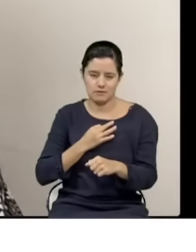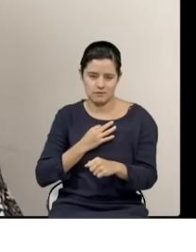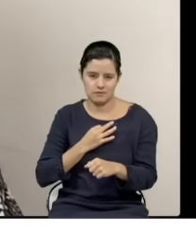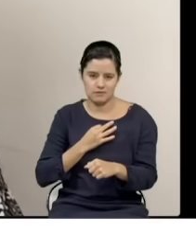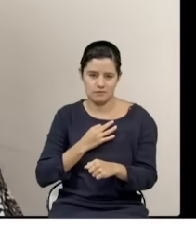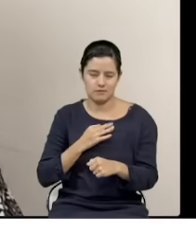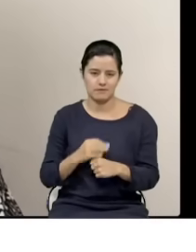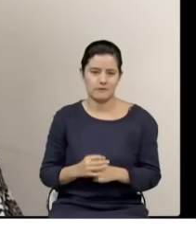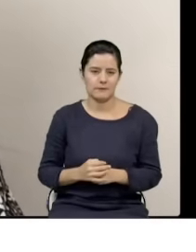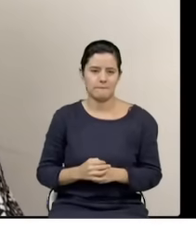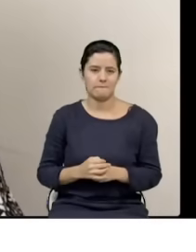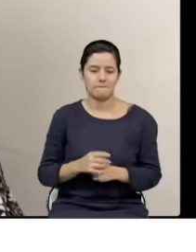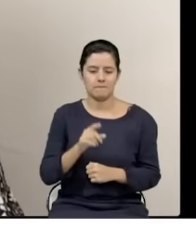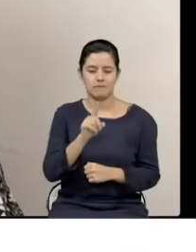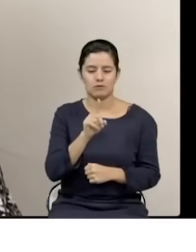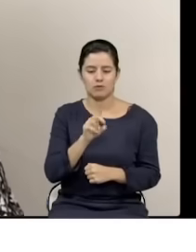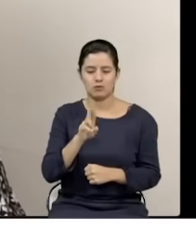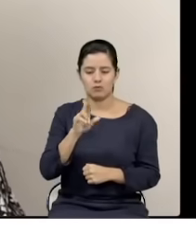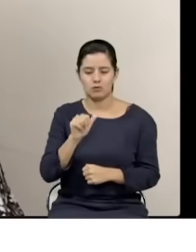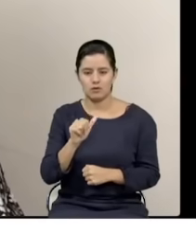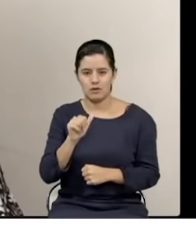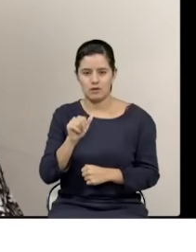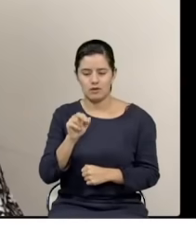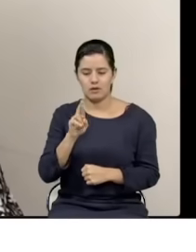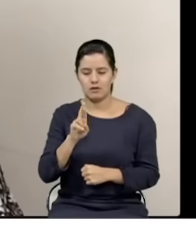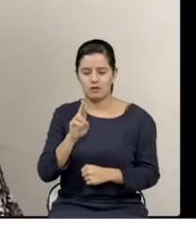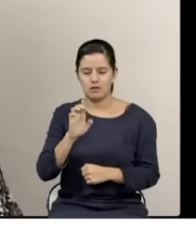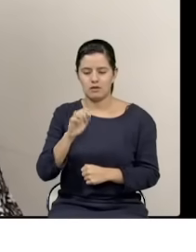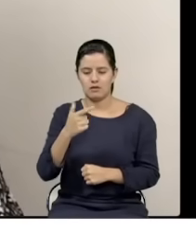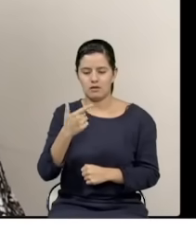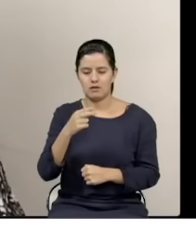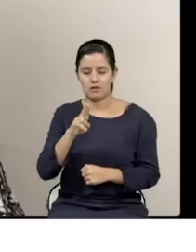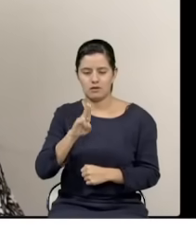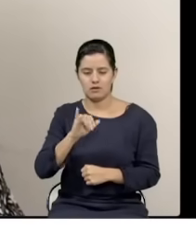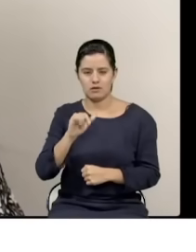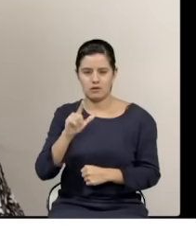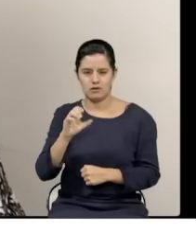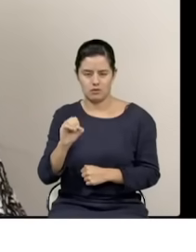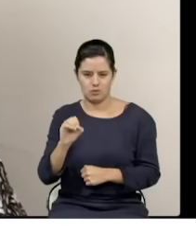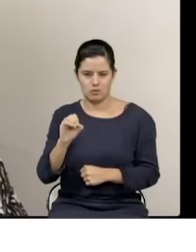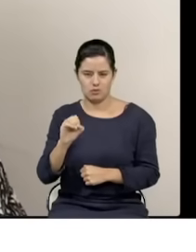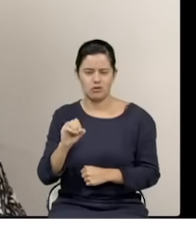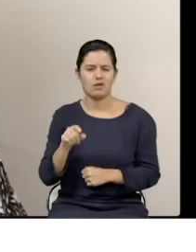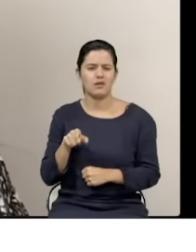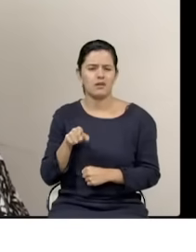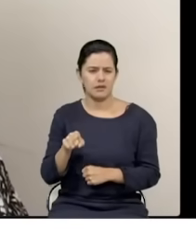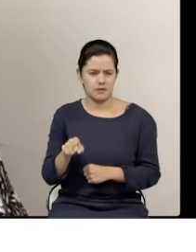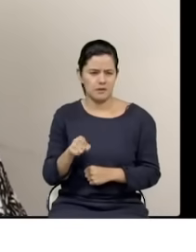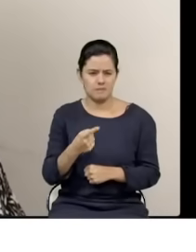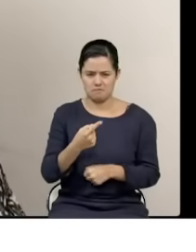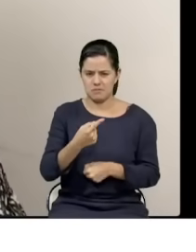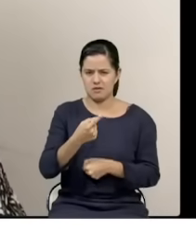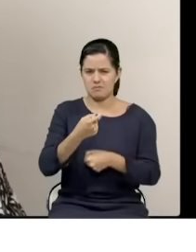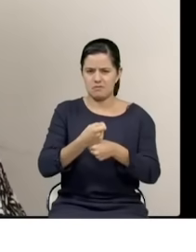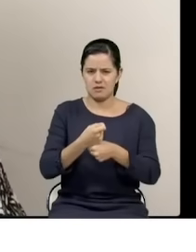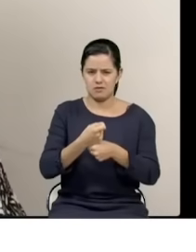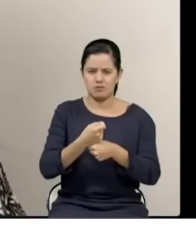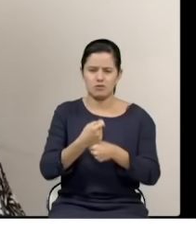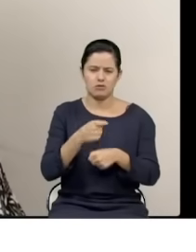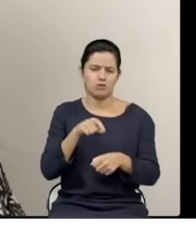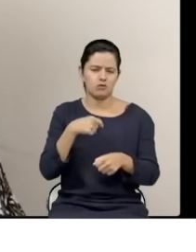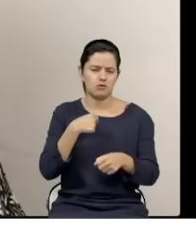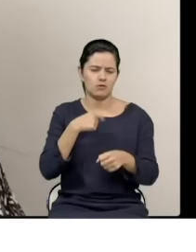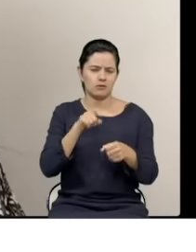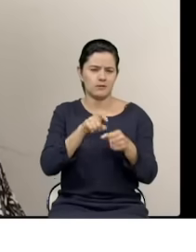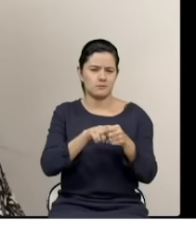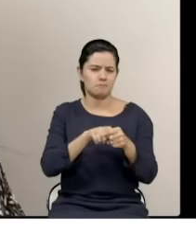que la doctora reguillo tomó la iniciativa de dar un paso a un costado con tal de